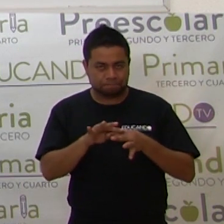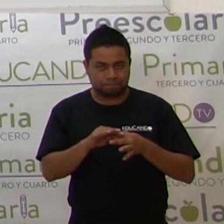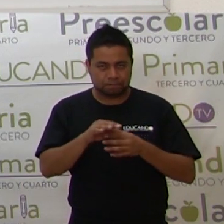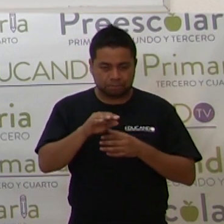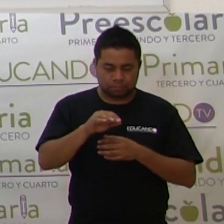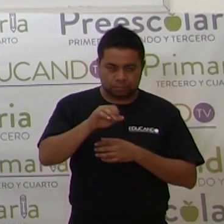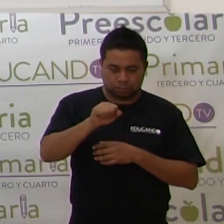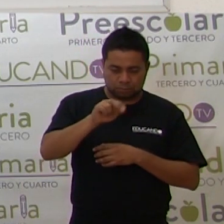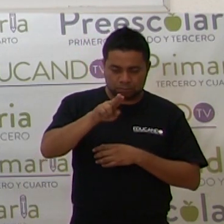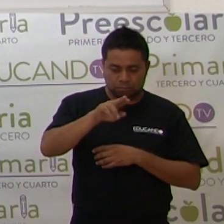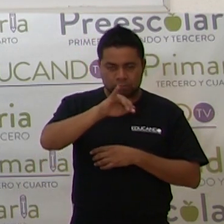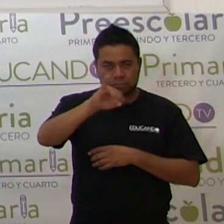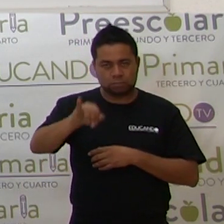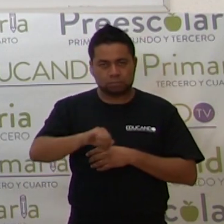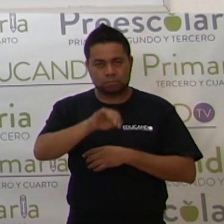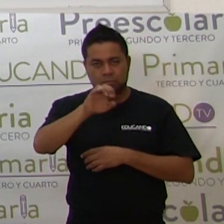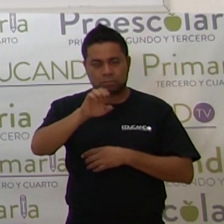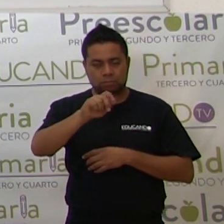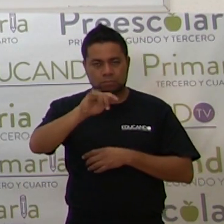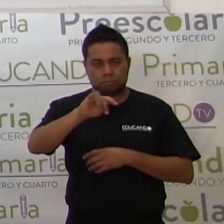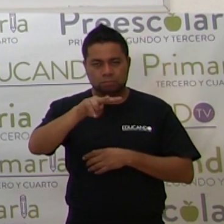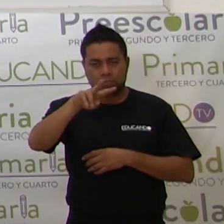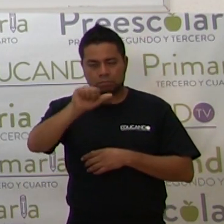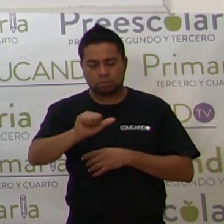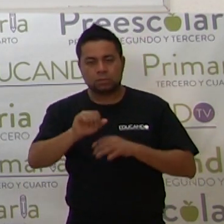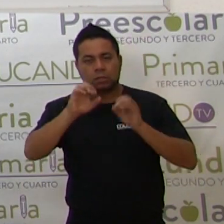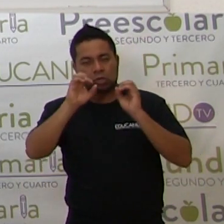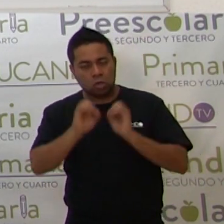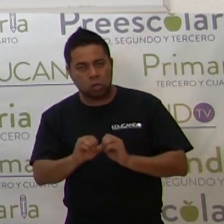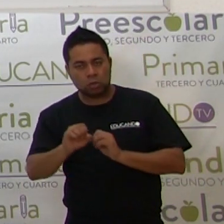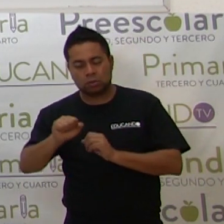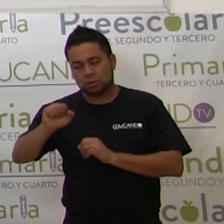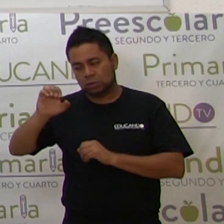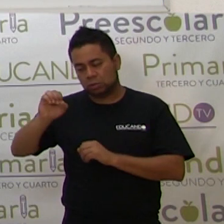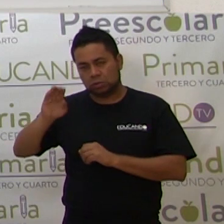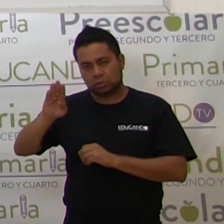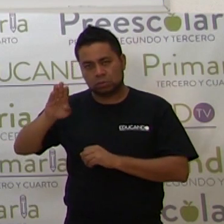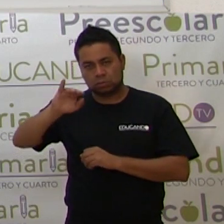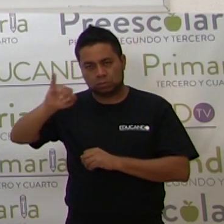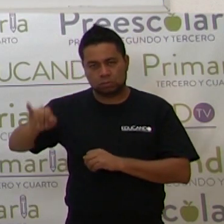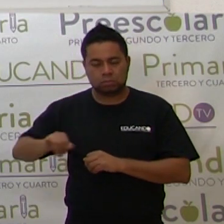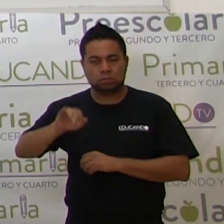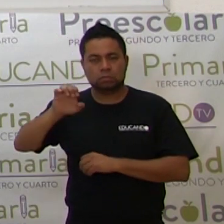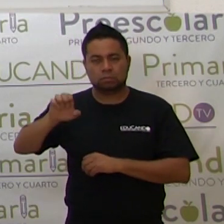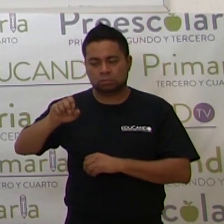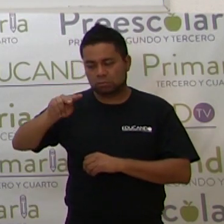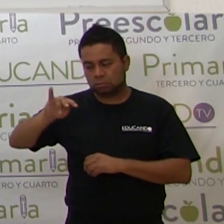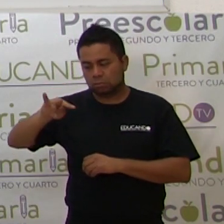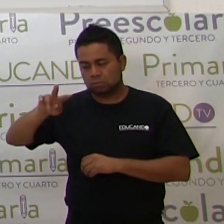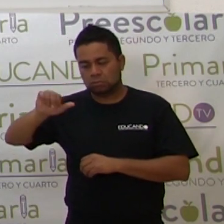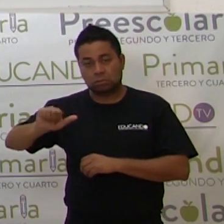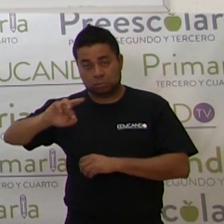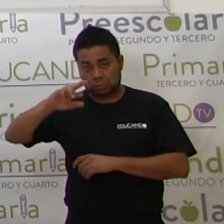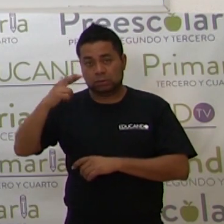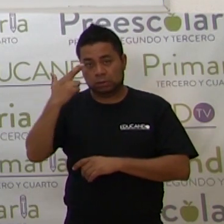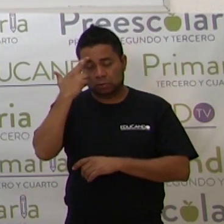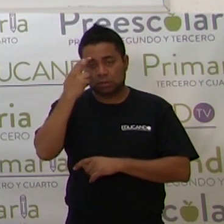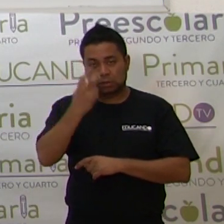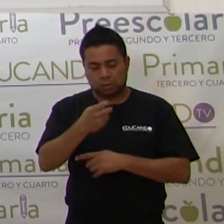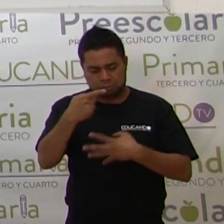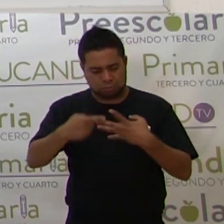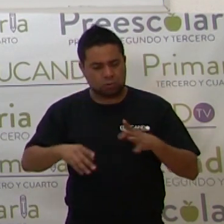u objetiva. Mucha atención, recuerda cada una de las características porque esos conocimientos tenemos que